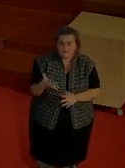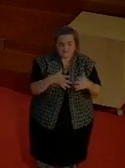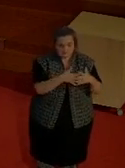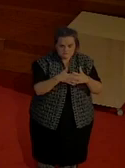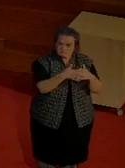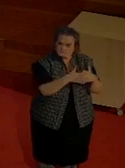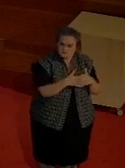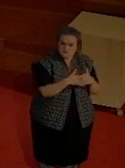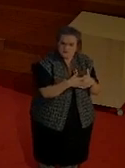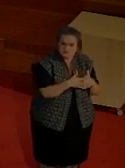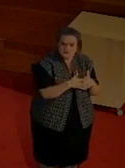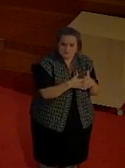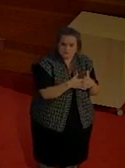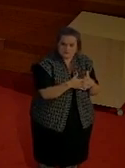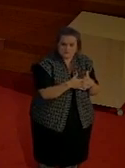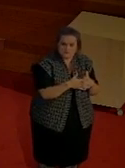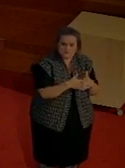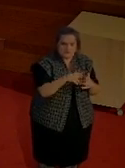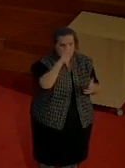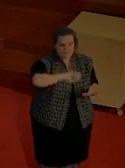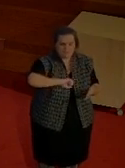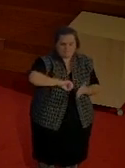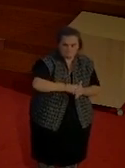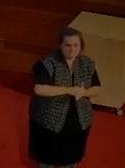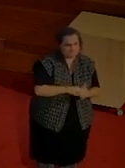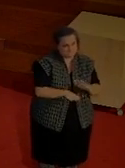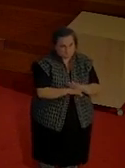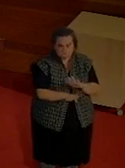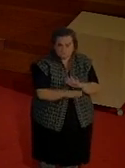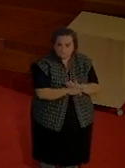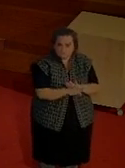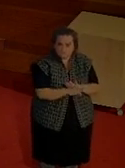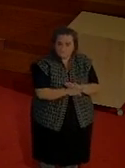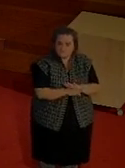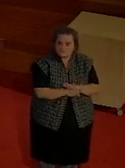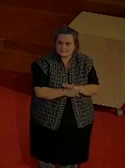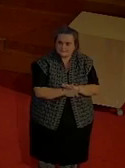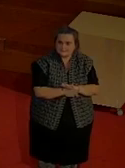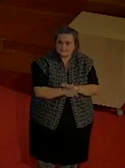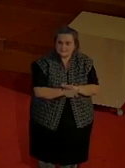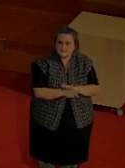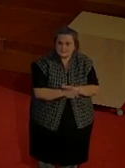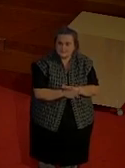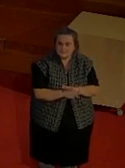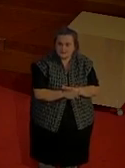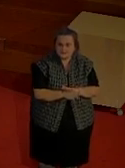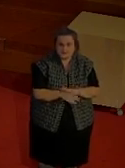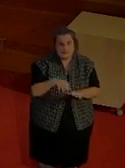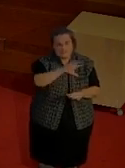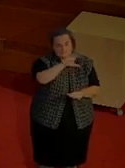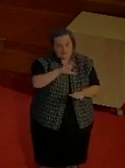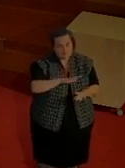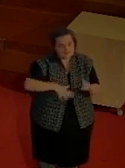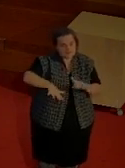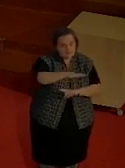Unidos que mantiene la presión militar mantiene eh eh e corteja a los países de la